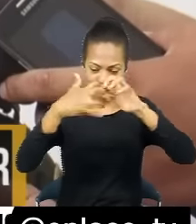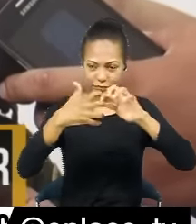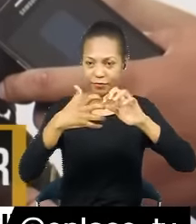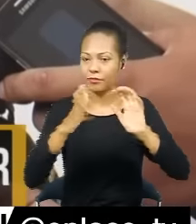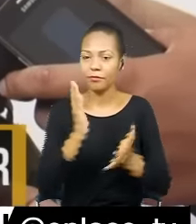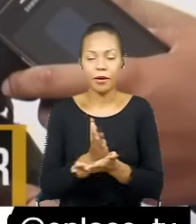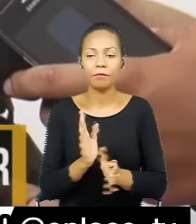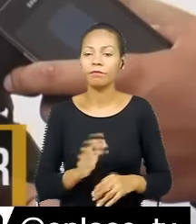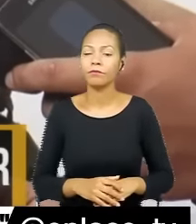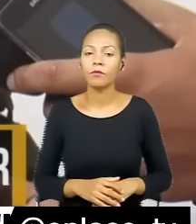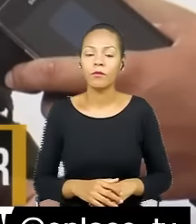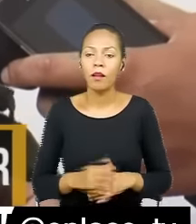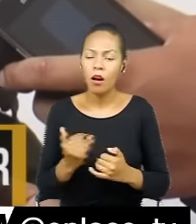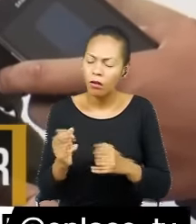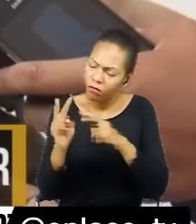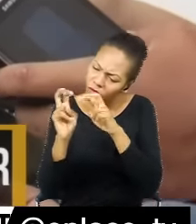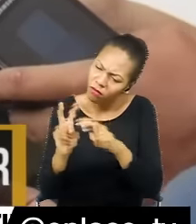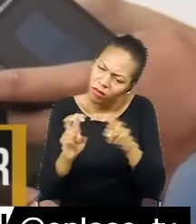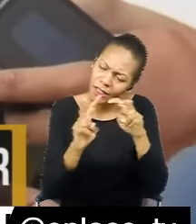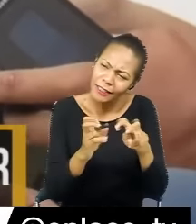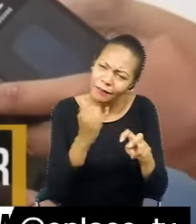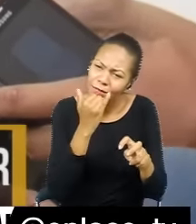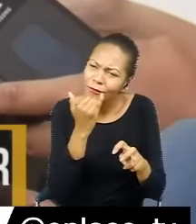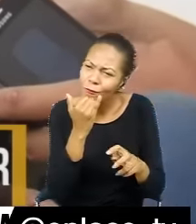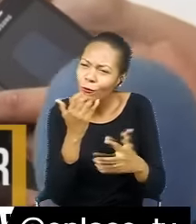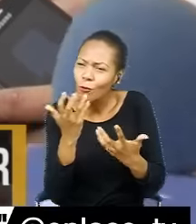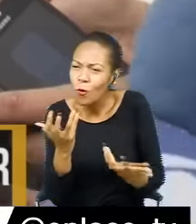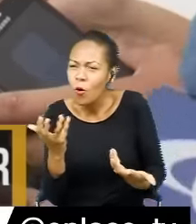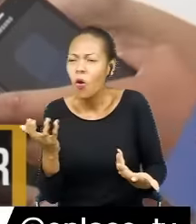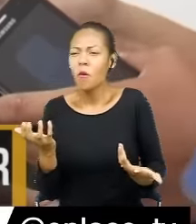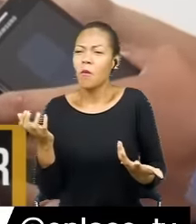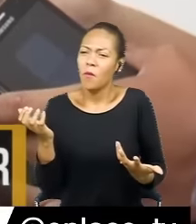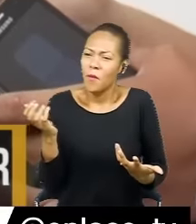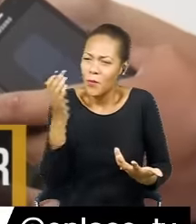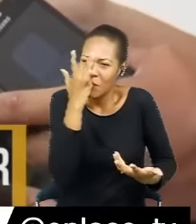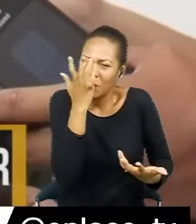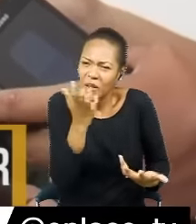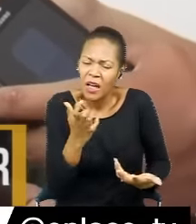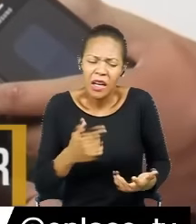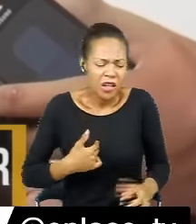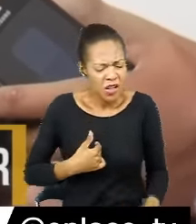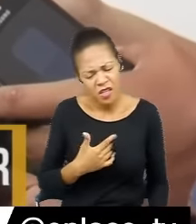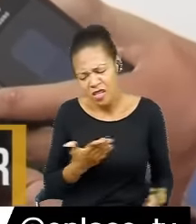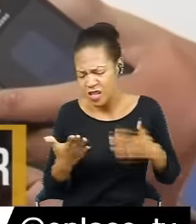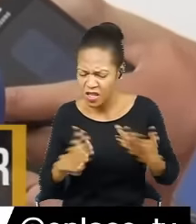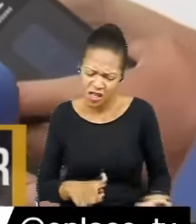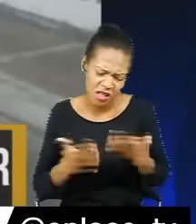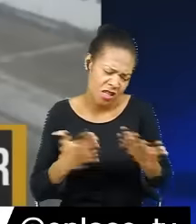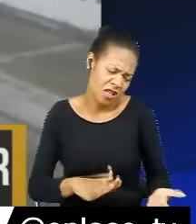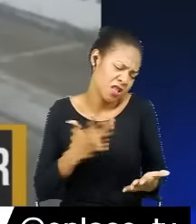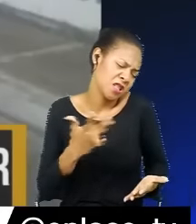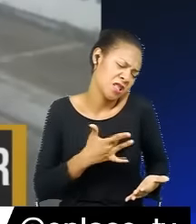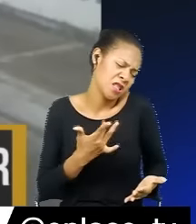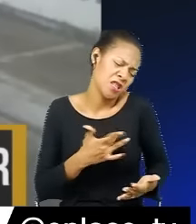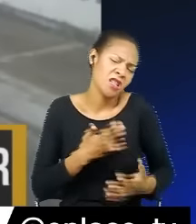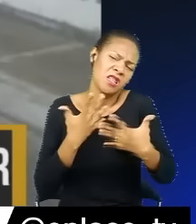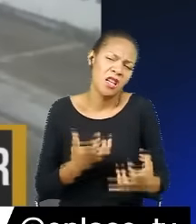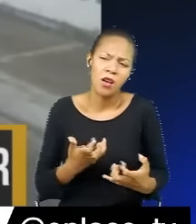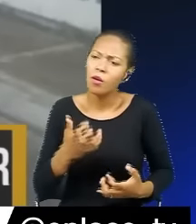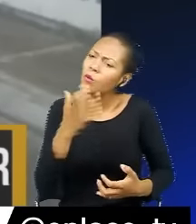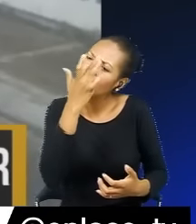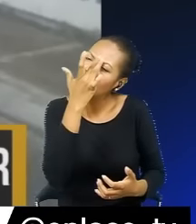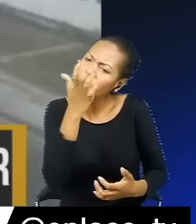realmente cuál fue la situación. Estamos con la familia averiguando qué lo motivó pues a tirarse de ese lugar. La víctima en el momento